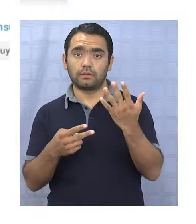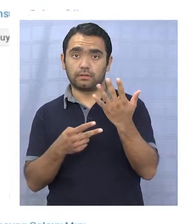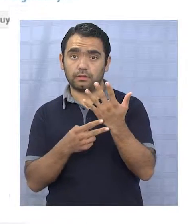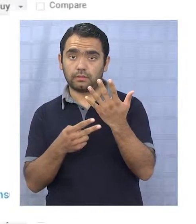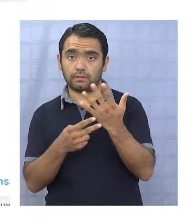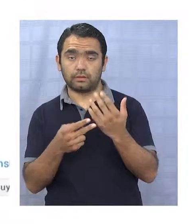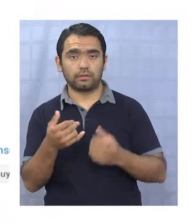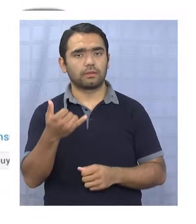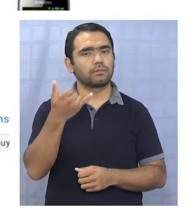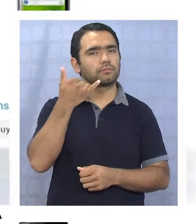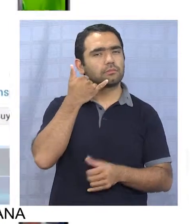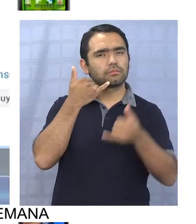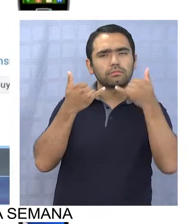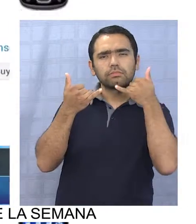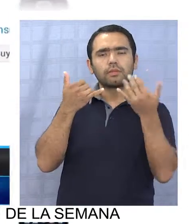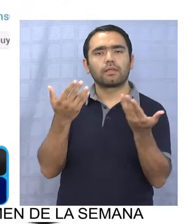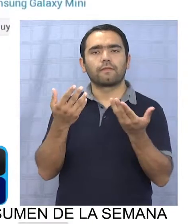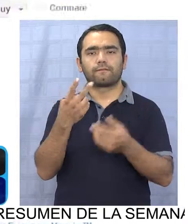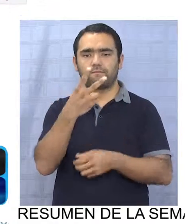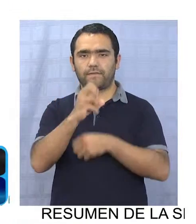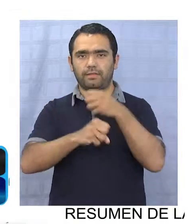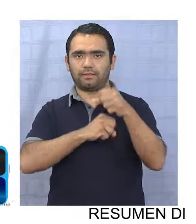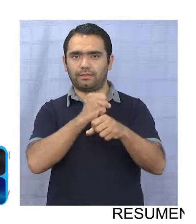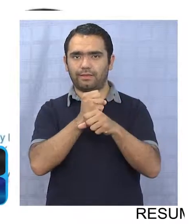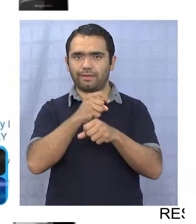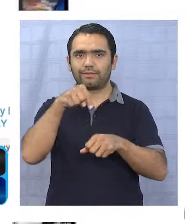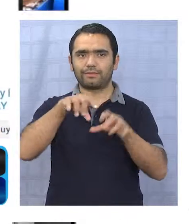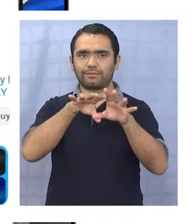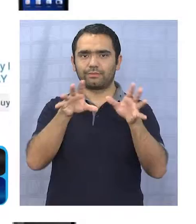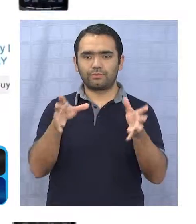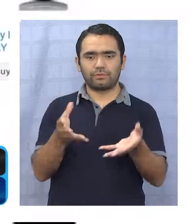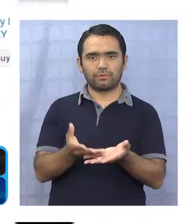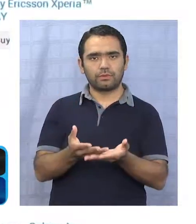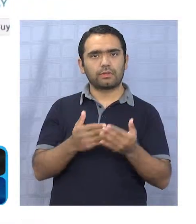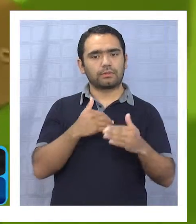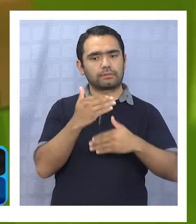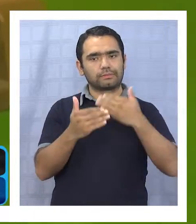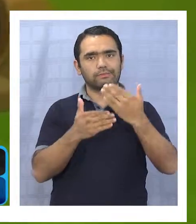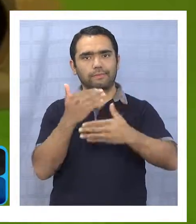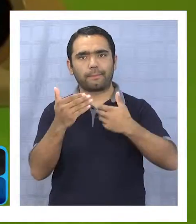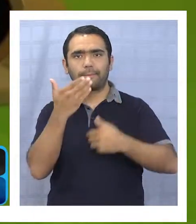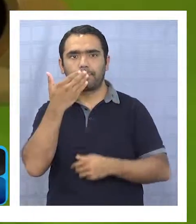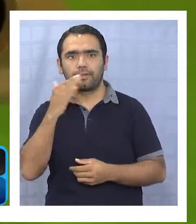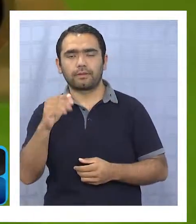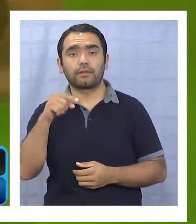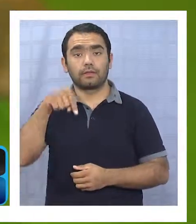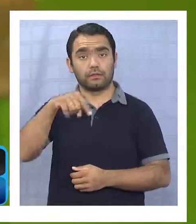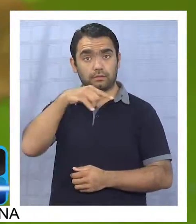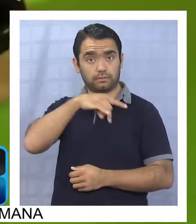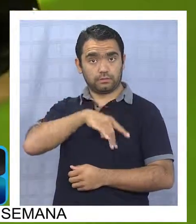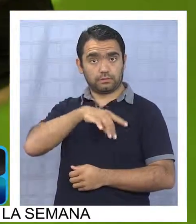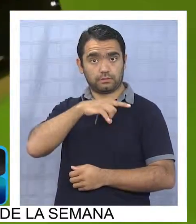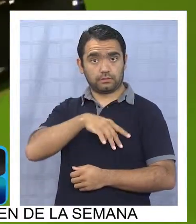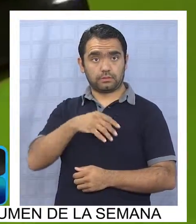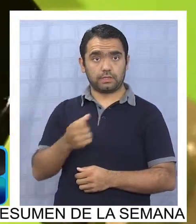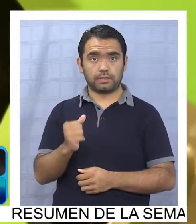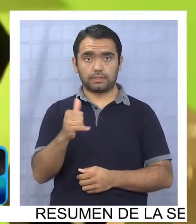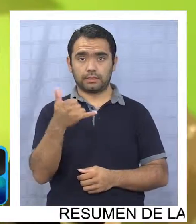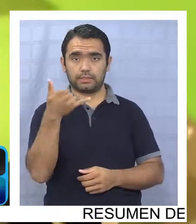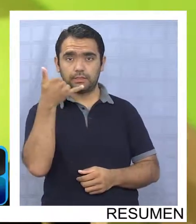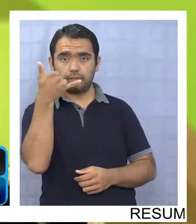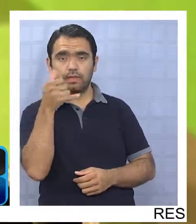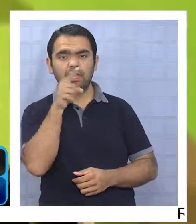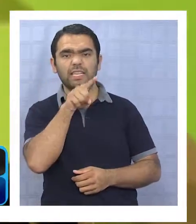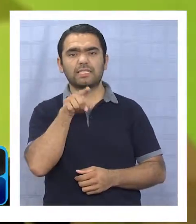La tecnología móvil lleva más de 20 años en el mundo y cada vez se hace más fuerte. En Chile, los primeros modelos de